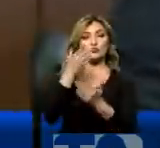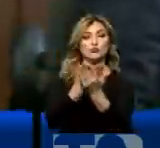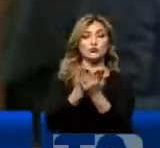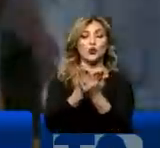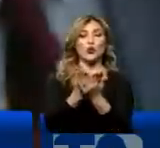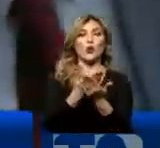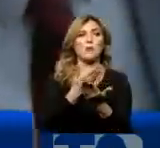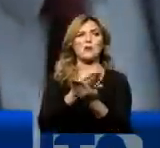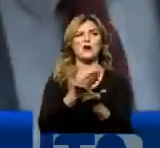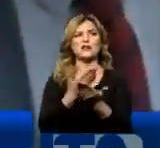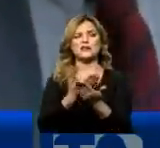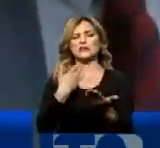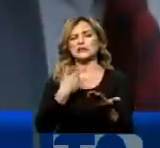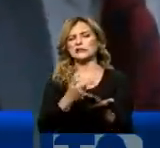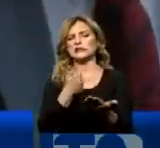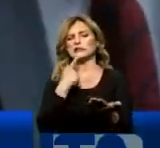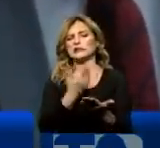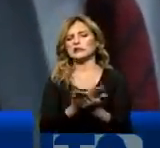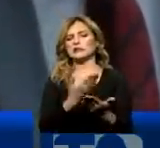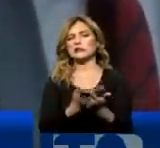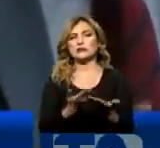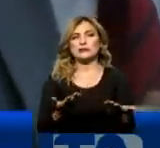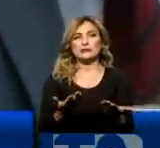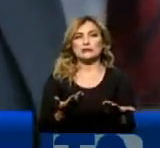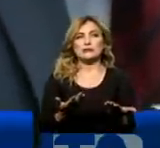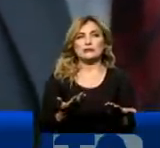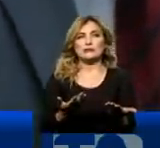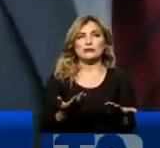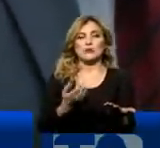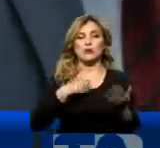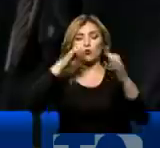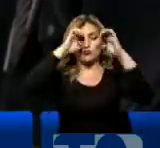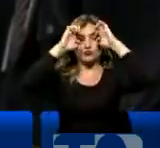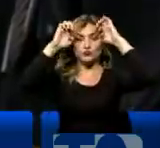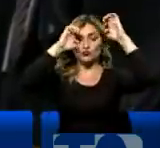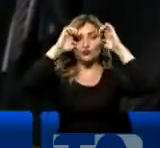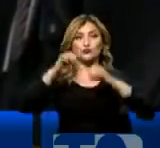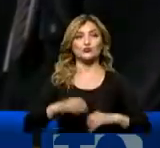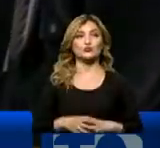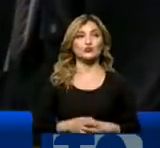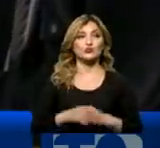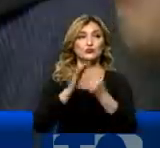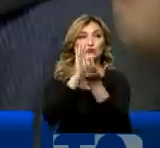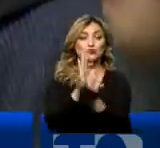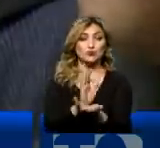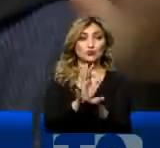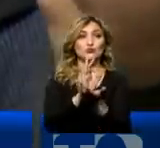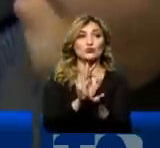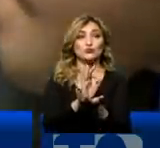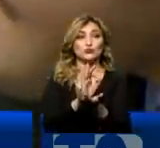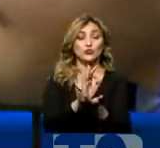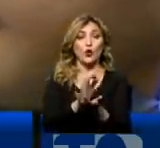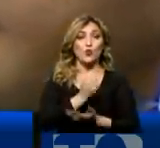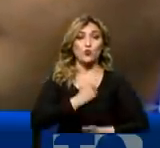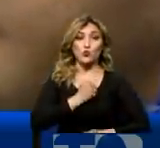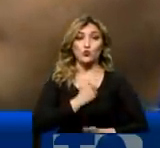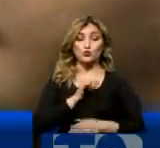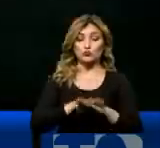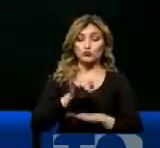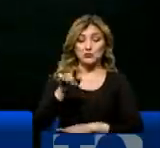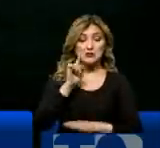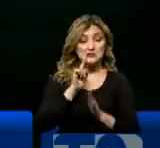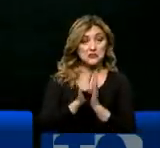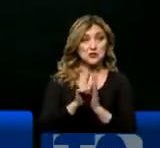su tesis. Luego, quizás sin saberlo, quizá como parte de su estrategia, no solo testigos, sino también los propios